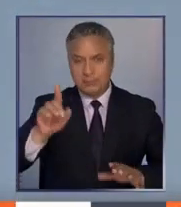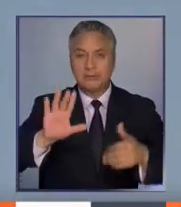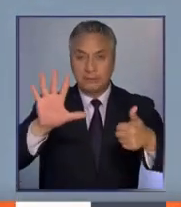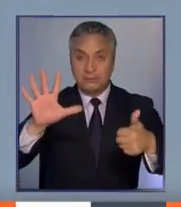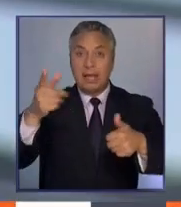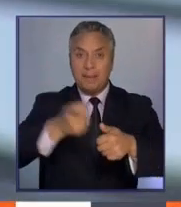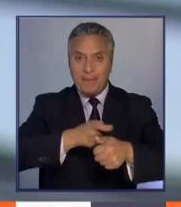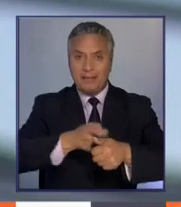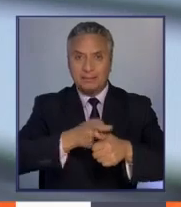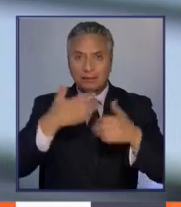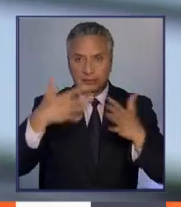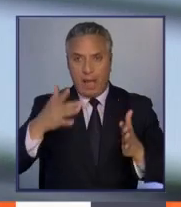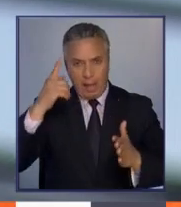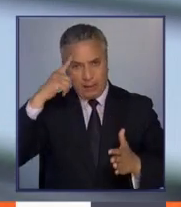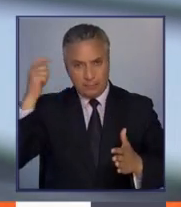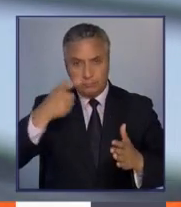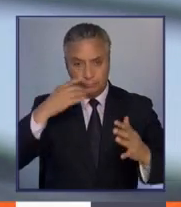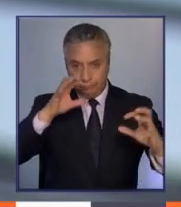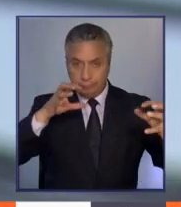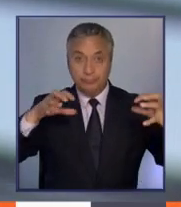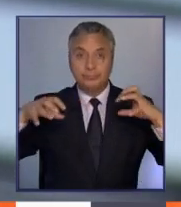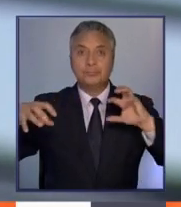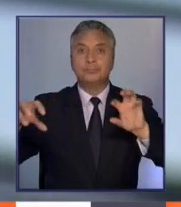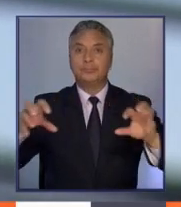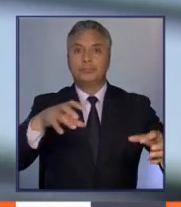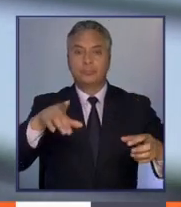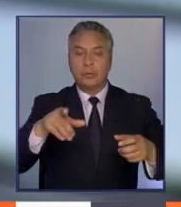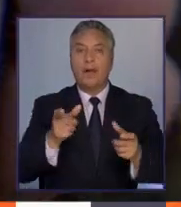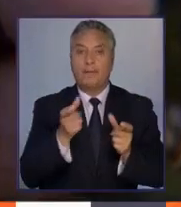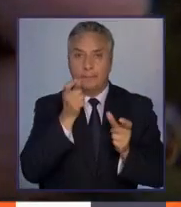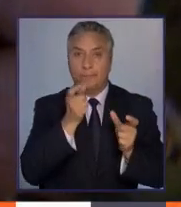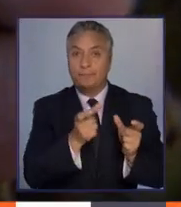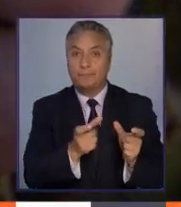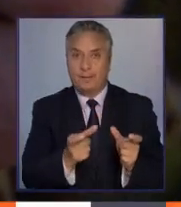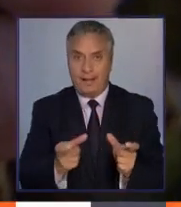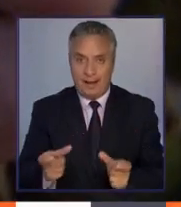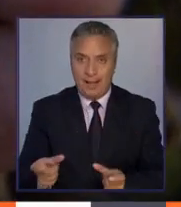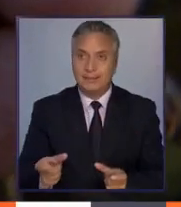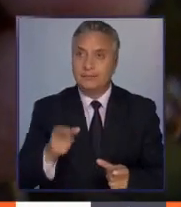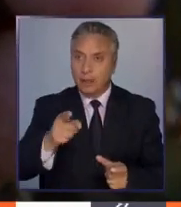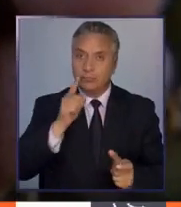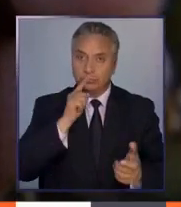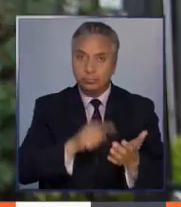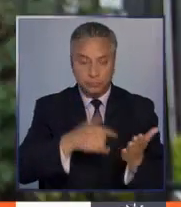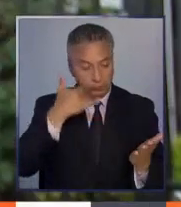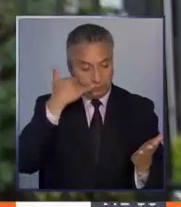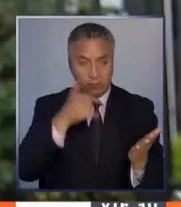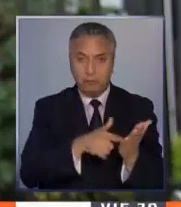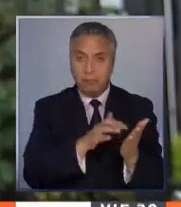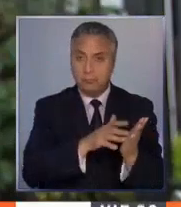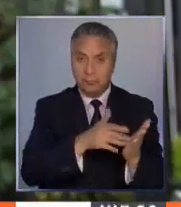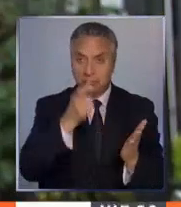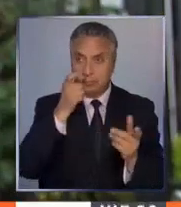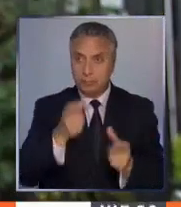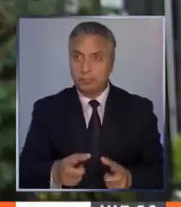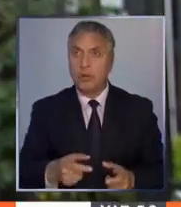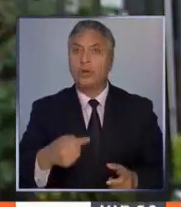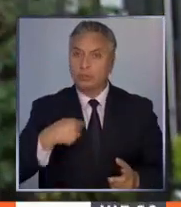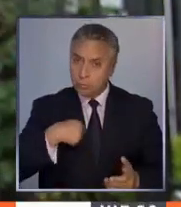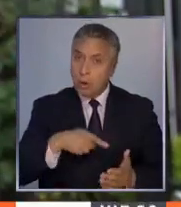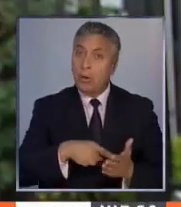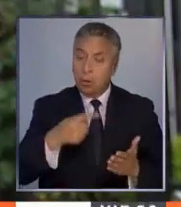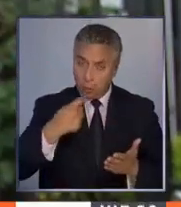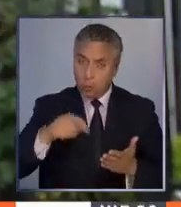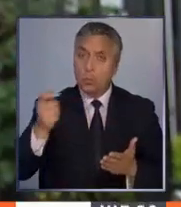organizaron y dieron vida a esta verdadera red de vigilancia interna, monitoreada desde una aplicación móvil. Sabemos que da resultado. Más que nada